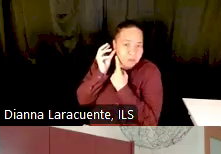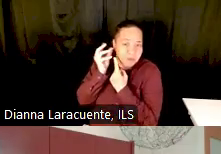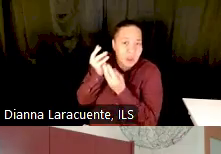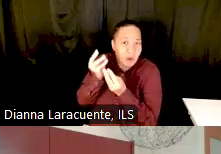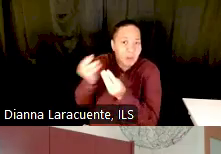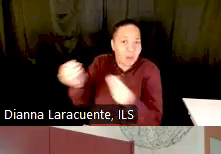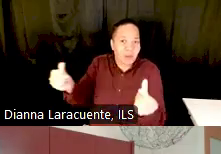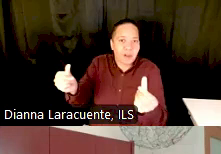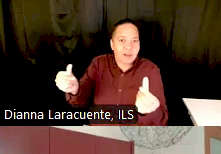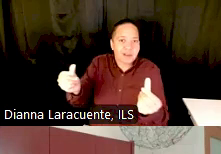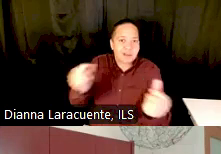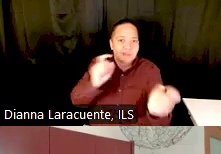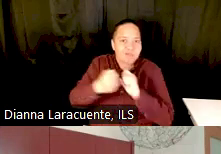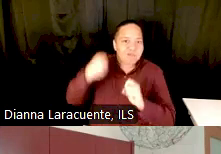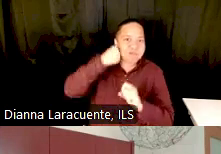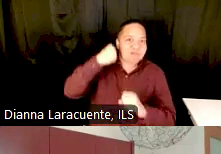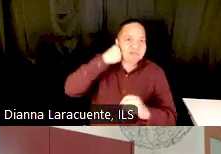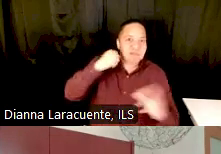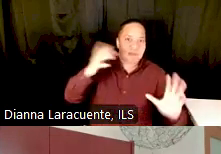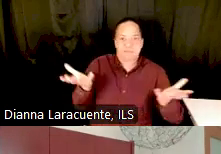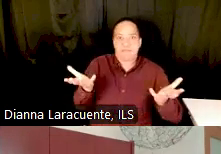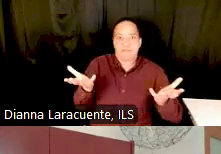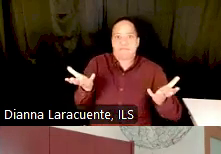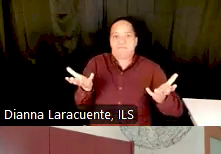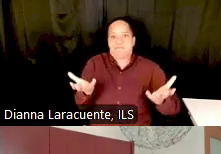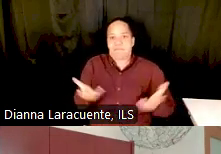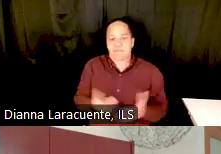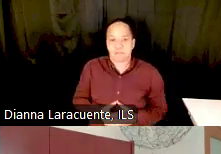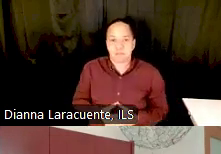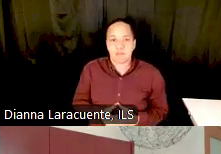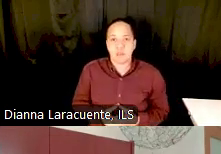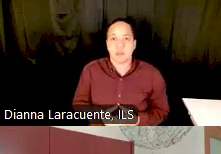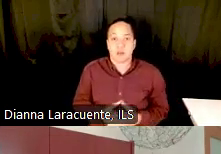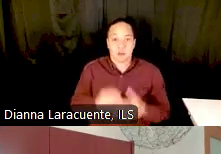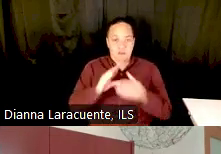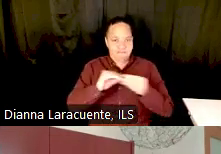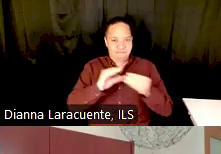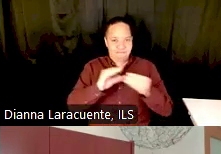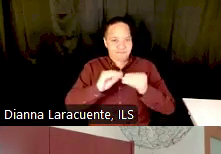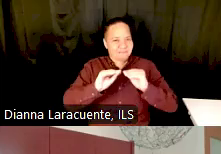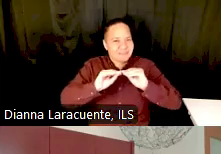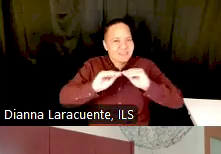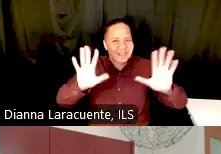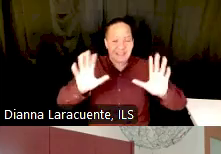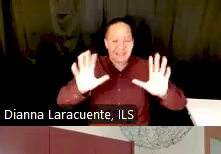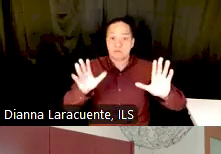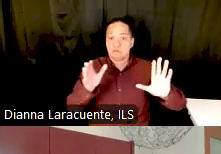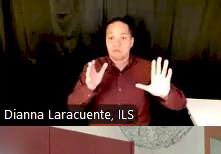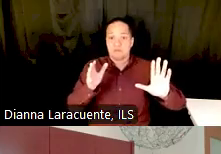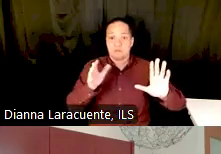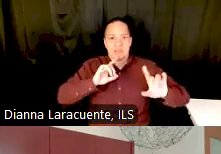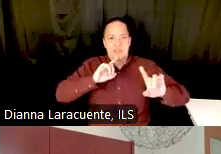agresividad. Así que con esta anécdota quiero dejar claro que la